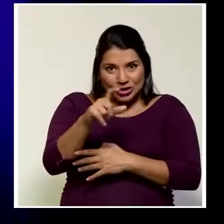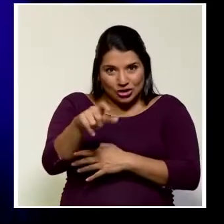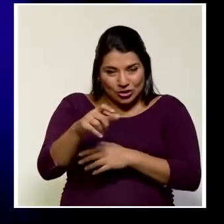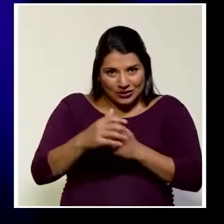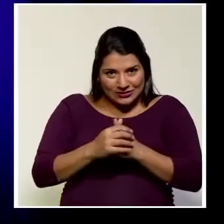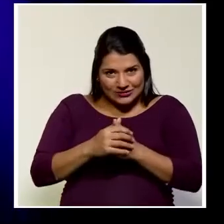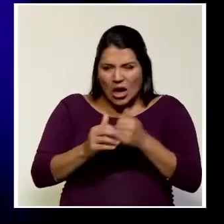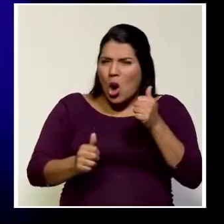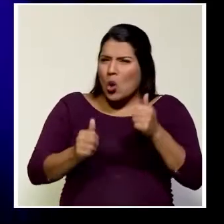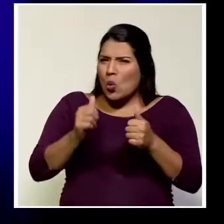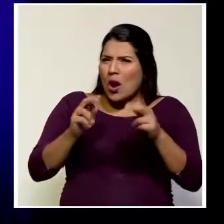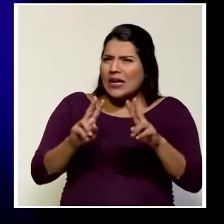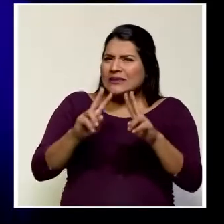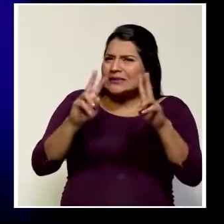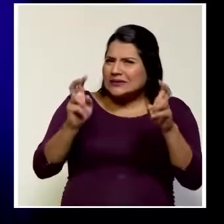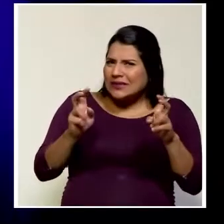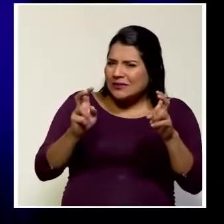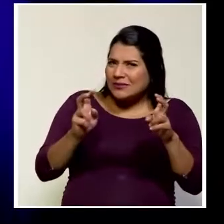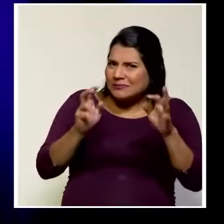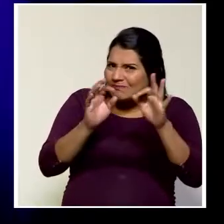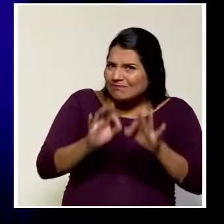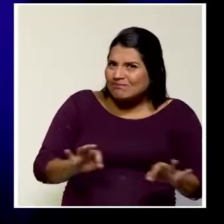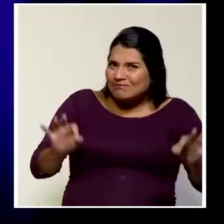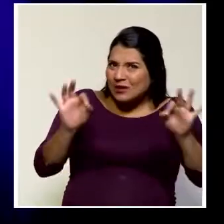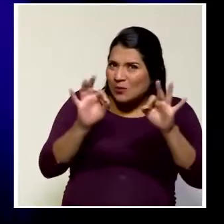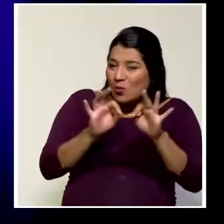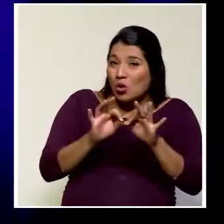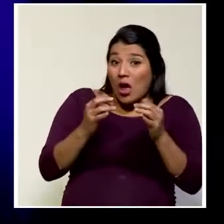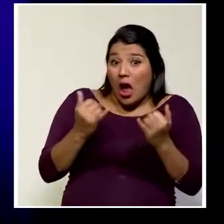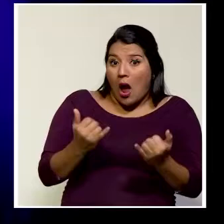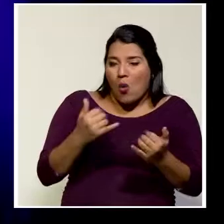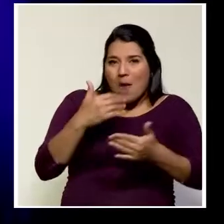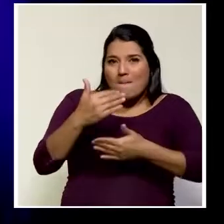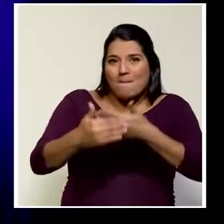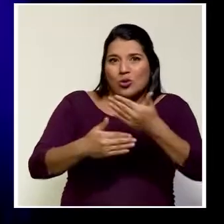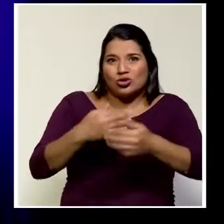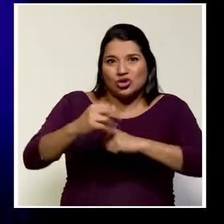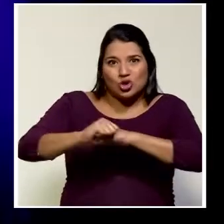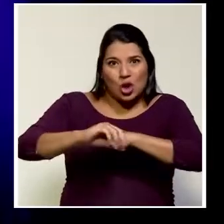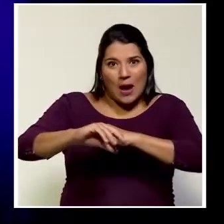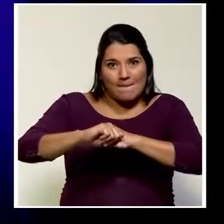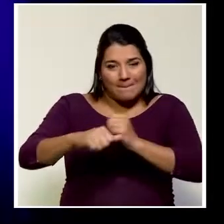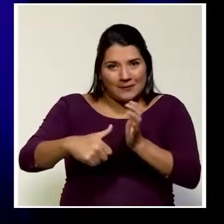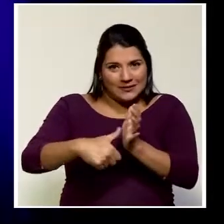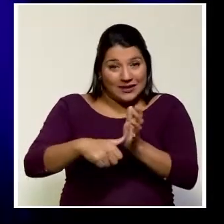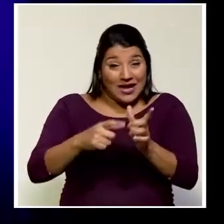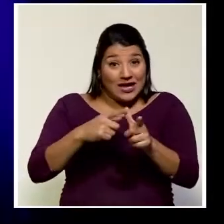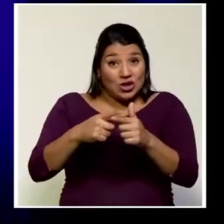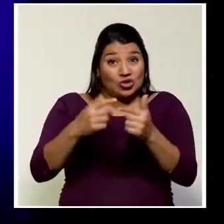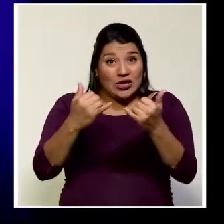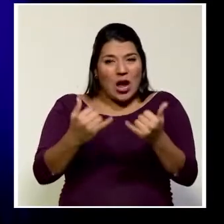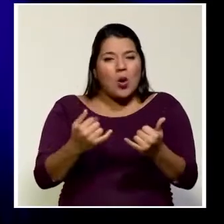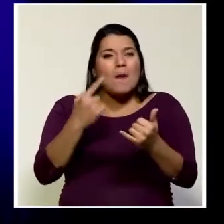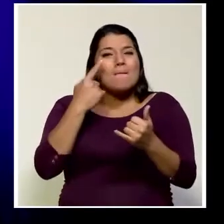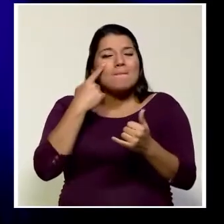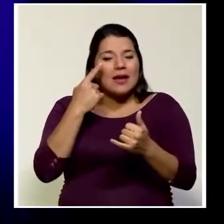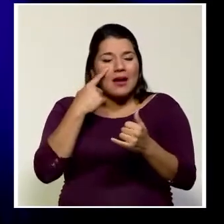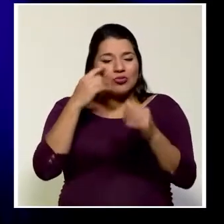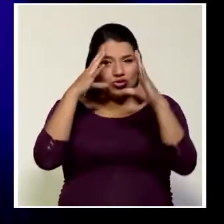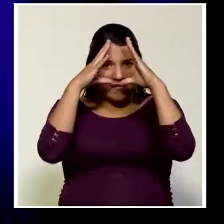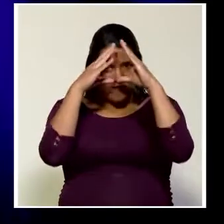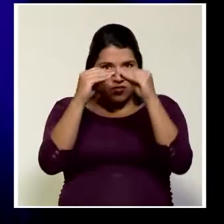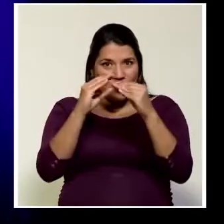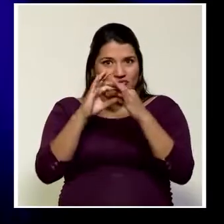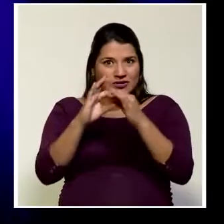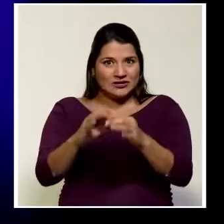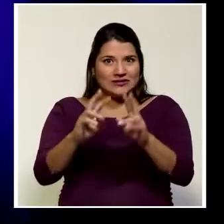cuáles temas serán decisivos en esta campaña electoral. Vamos a ver la nota a fondo que preparamos sobre